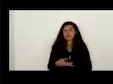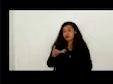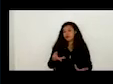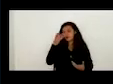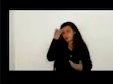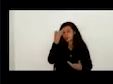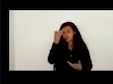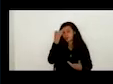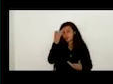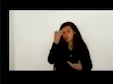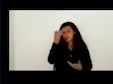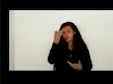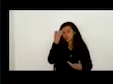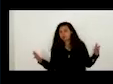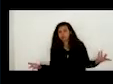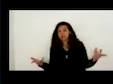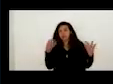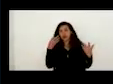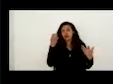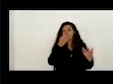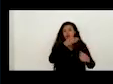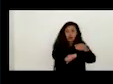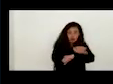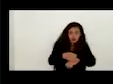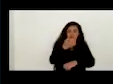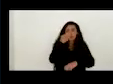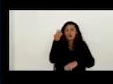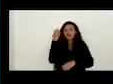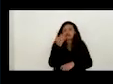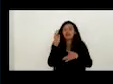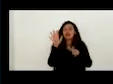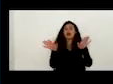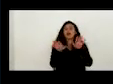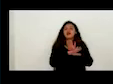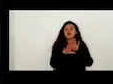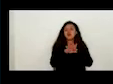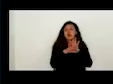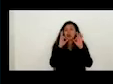muchas familias, muchas escuelas, muchos lugares los van cambiando, de tal forma que a